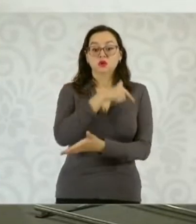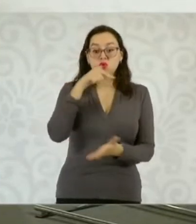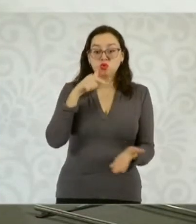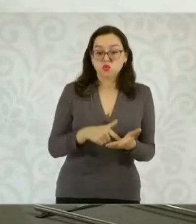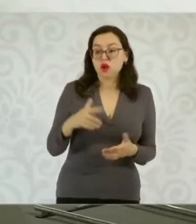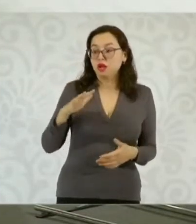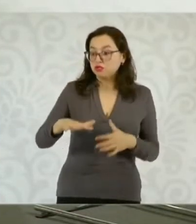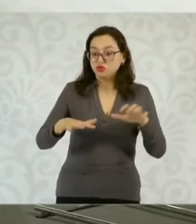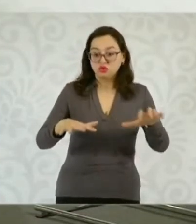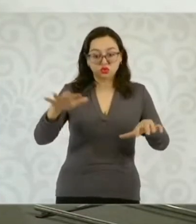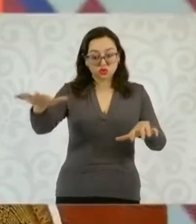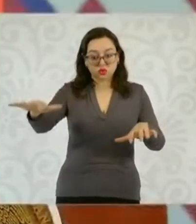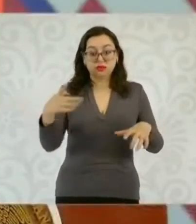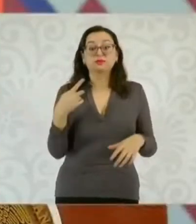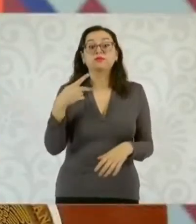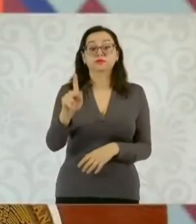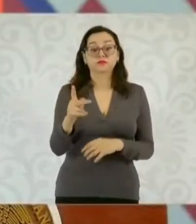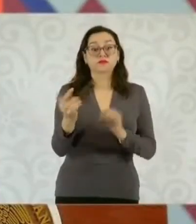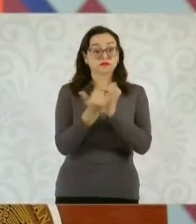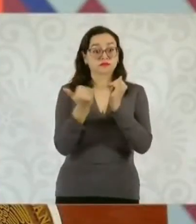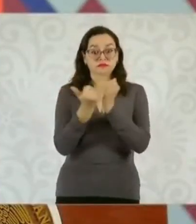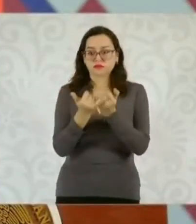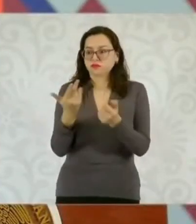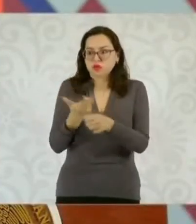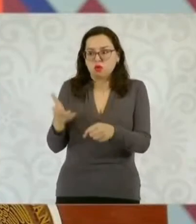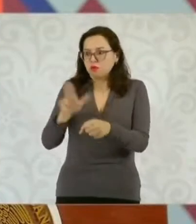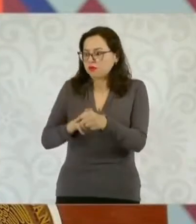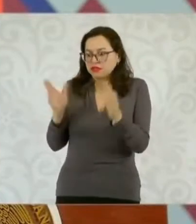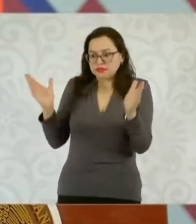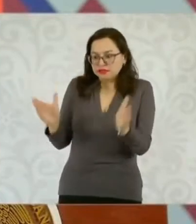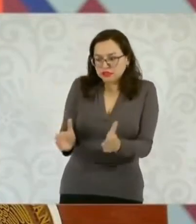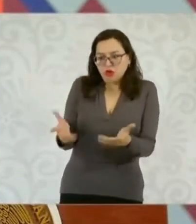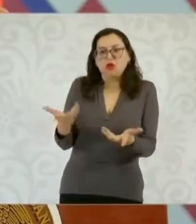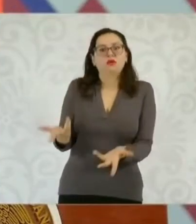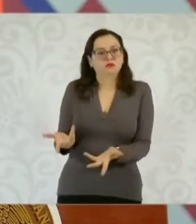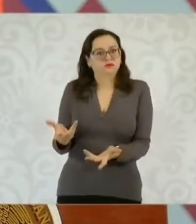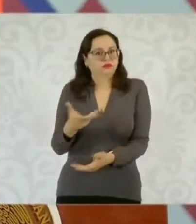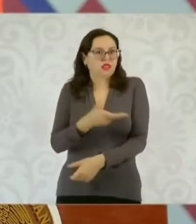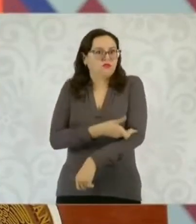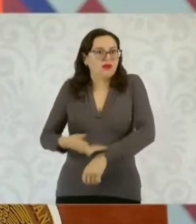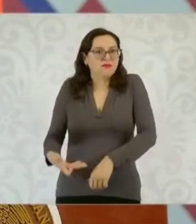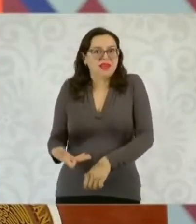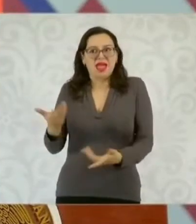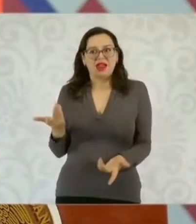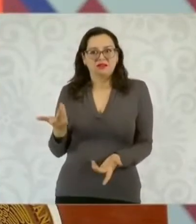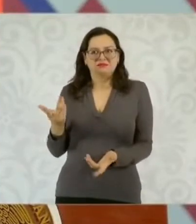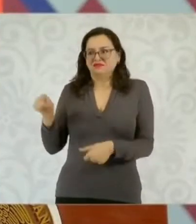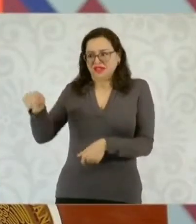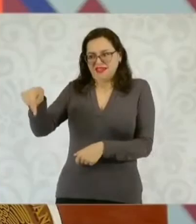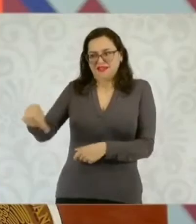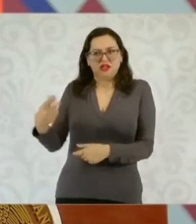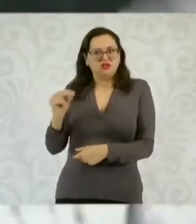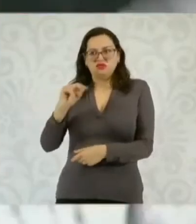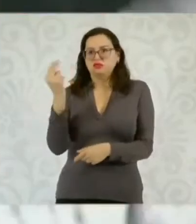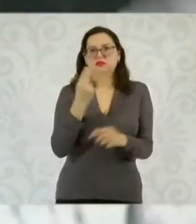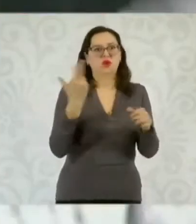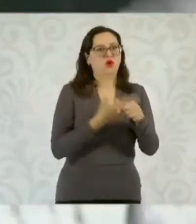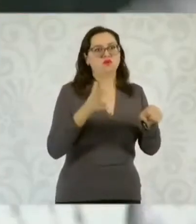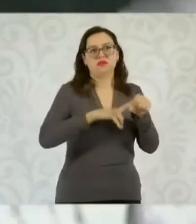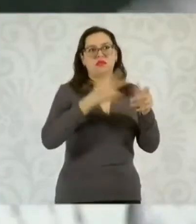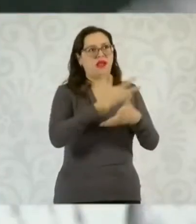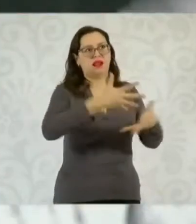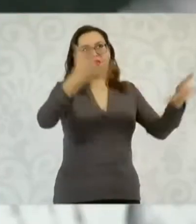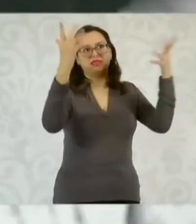de subzona, pero también en unidades de medicina familiar, donde se forman esta especialidad que es fundamental para el sistema, que es